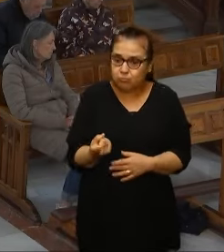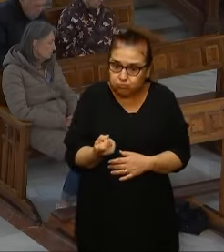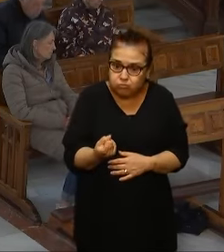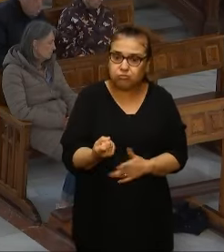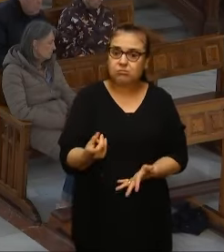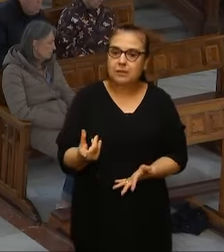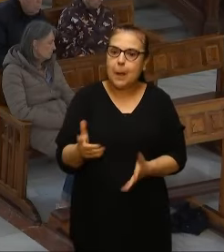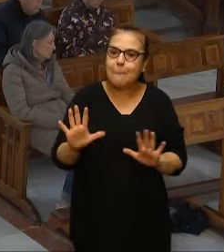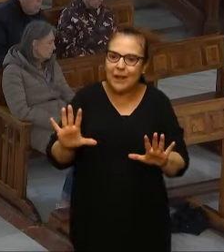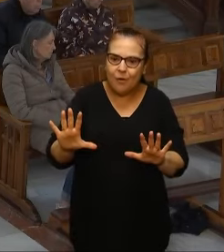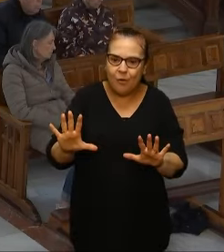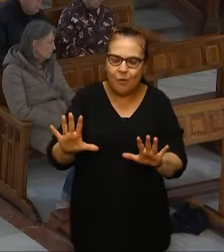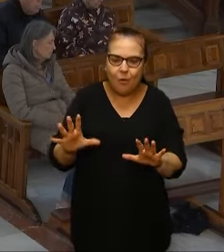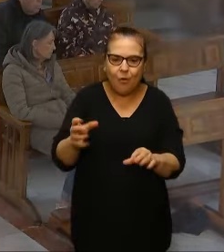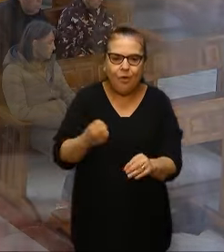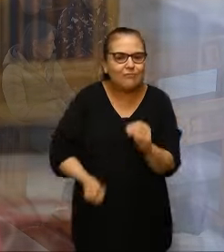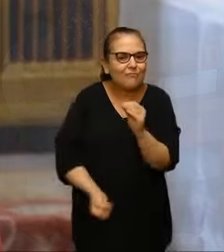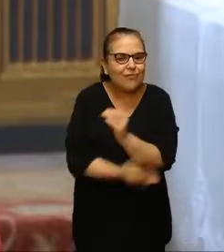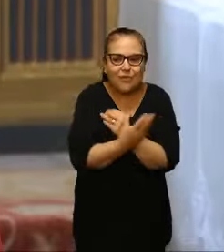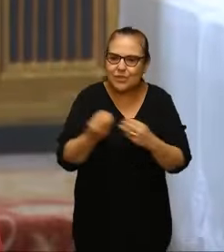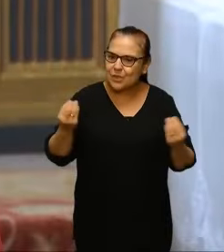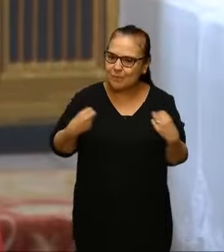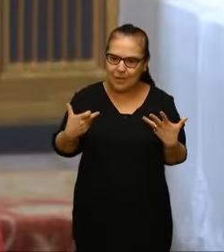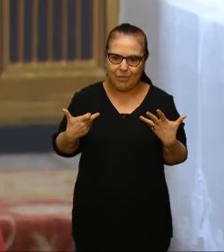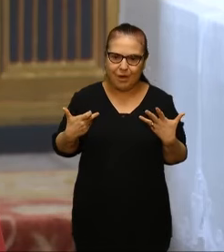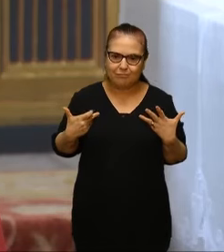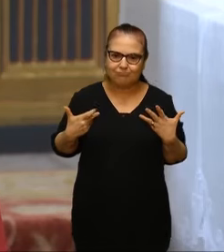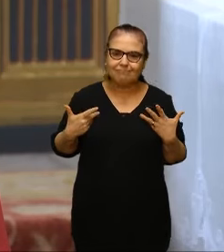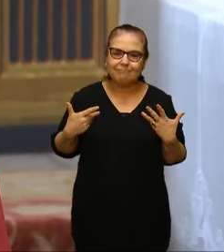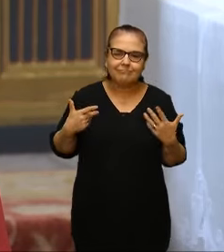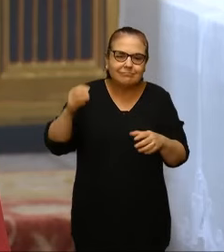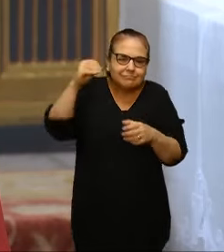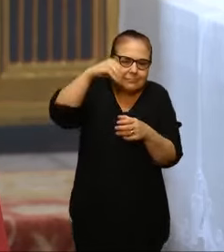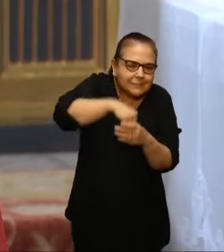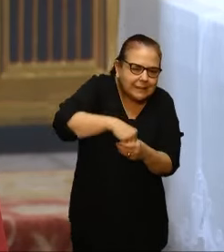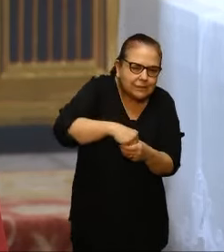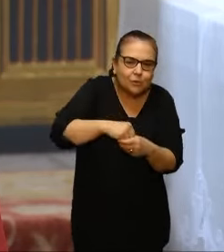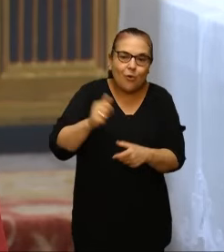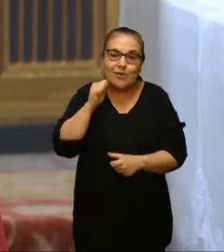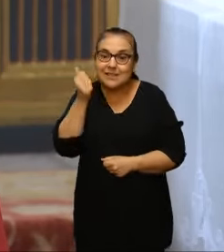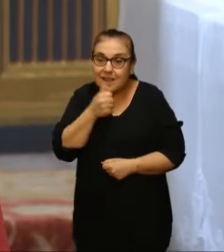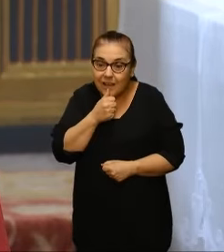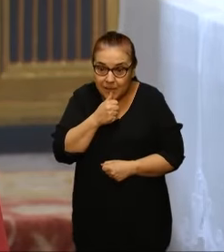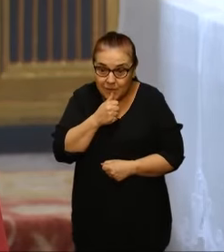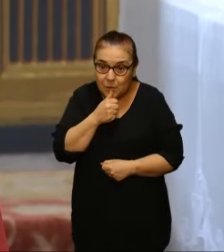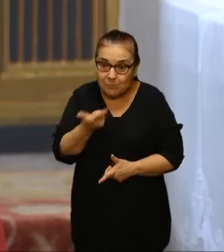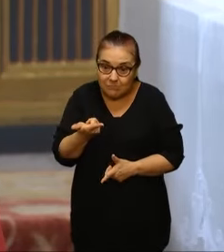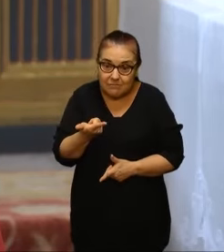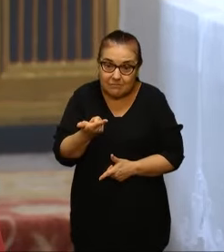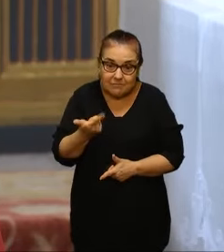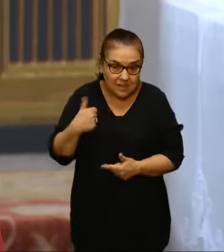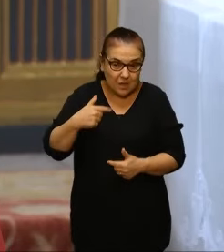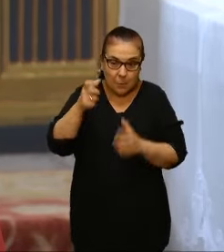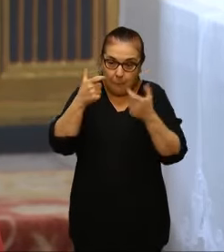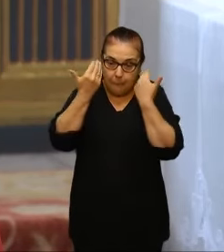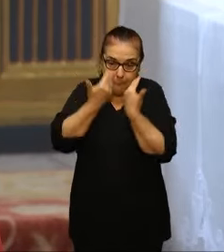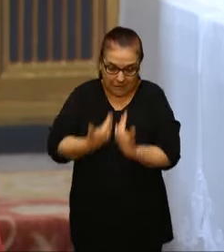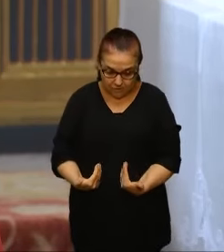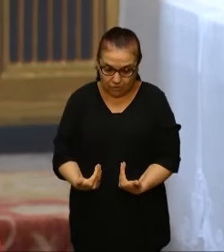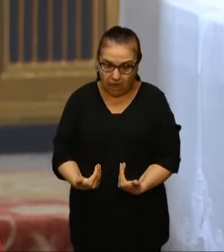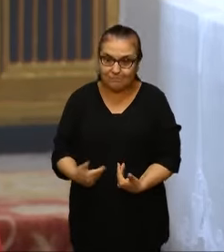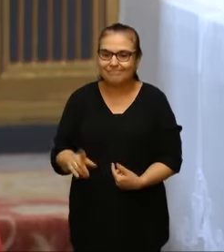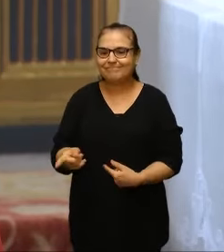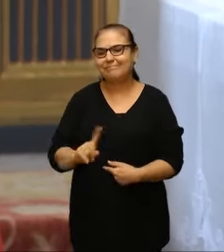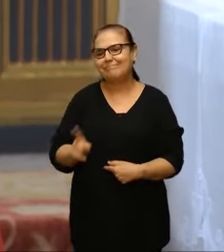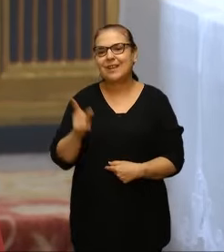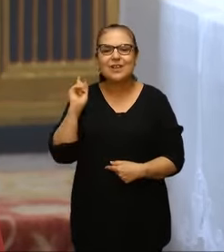la fuente de la vida ni está en ellos la clave y el secreto de ser persona. Solamente el que ama y